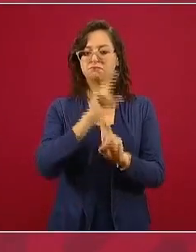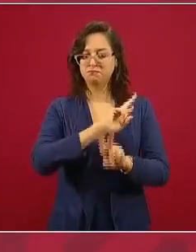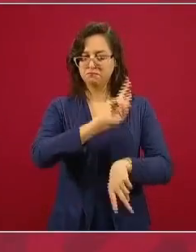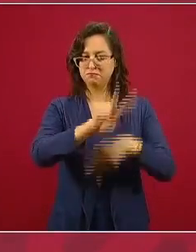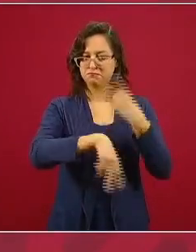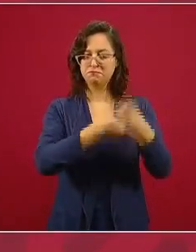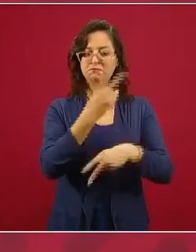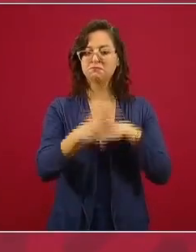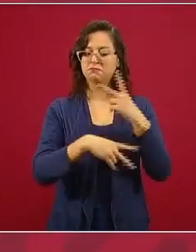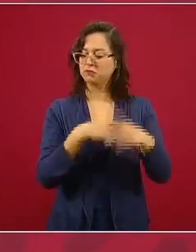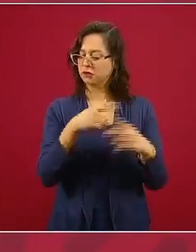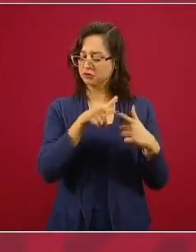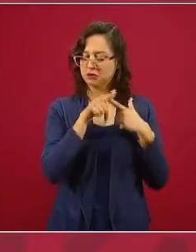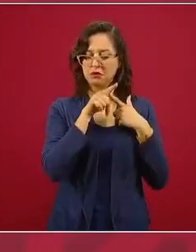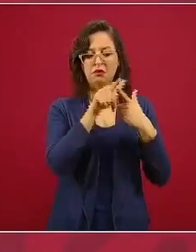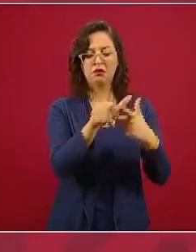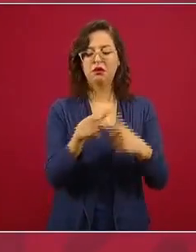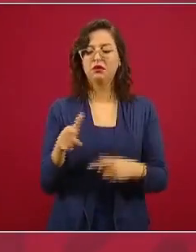Guanajuato hasta